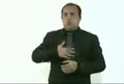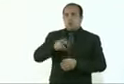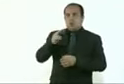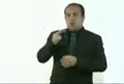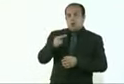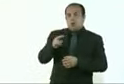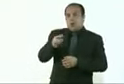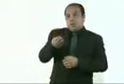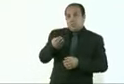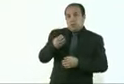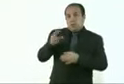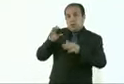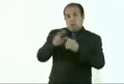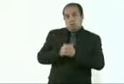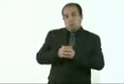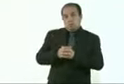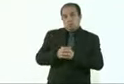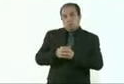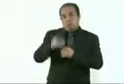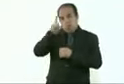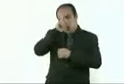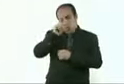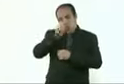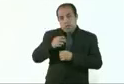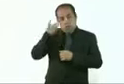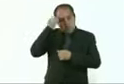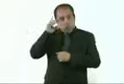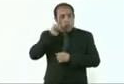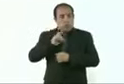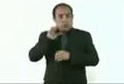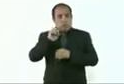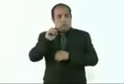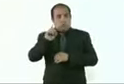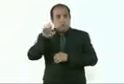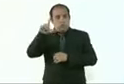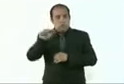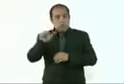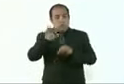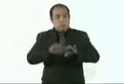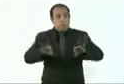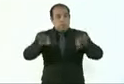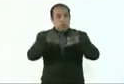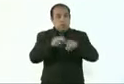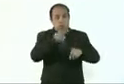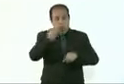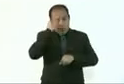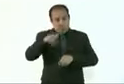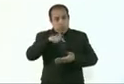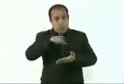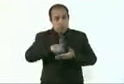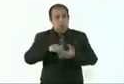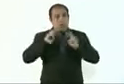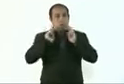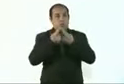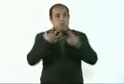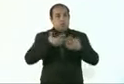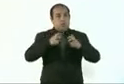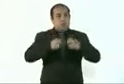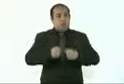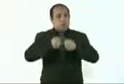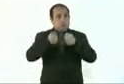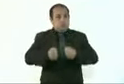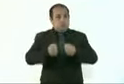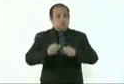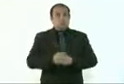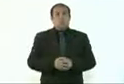las orientaciones de la doctora Oliva. Sí es importante que ustedes sepan que el lugar en donde son las reuniones de seguridad es un lugar